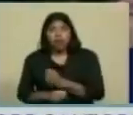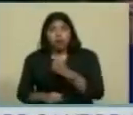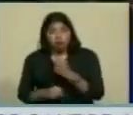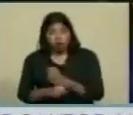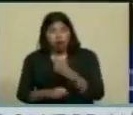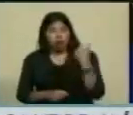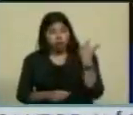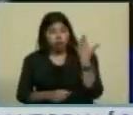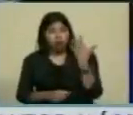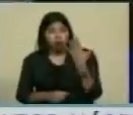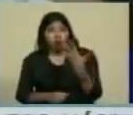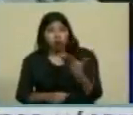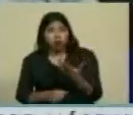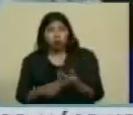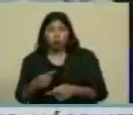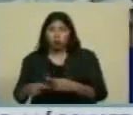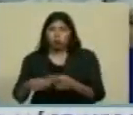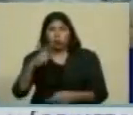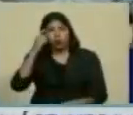que realizamos día a día.